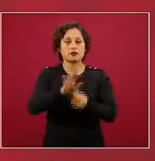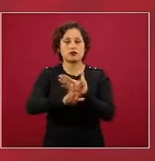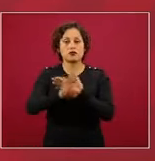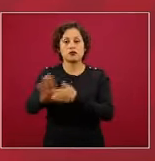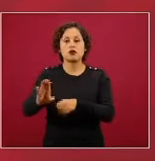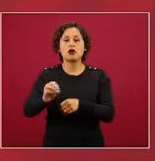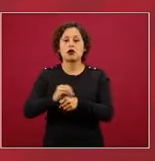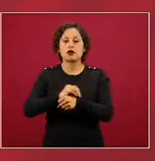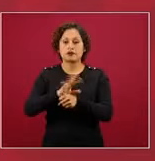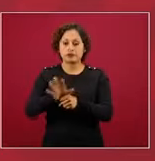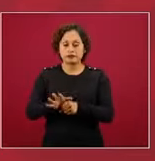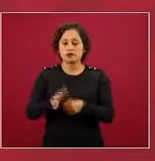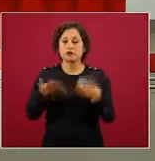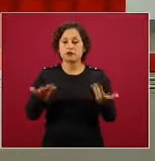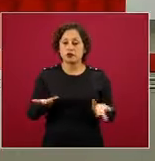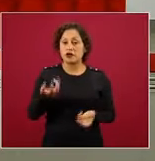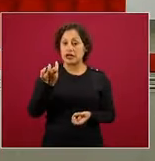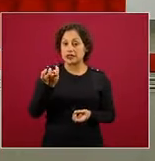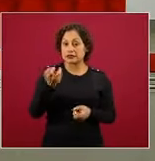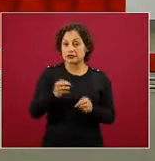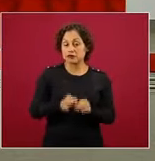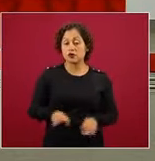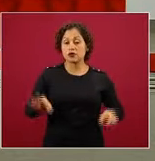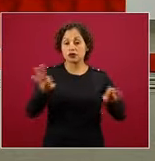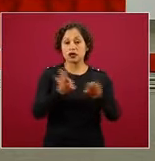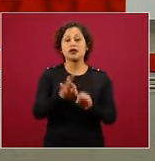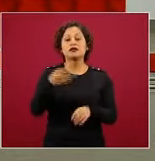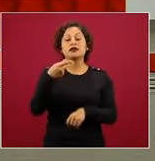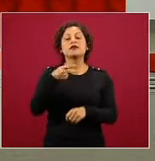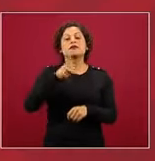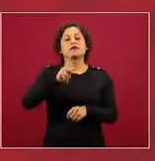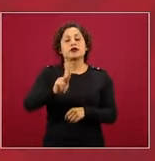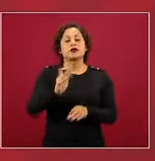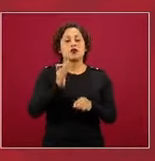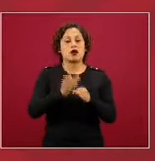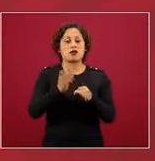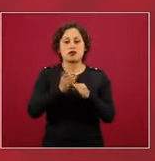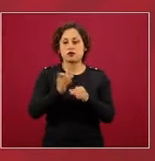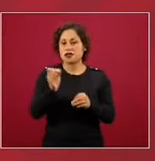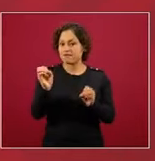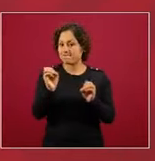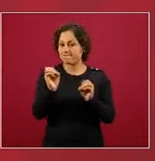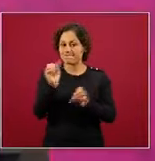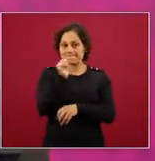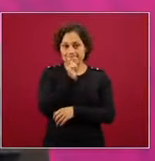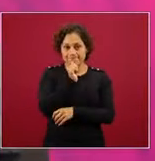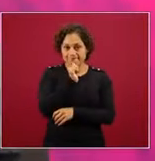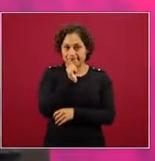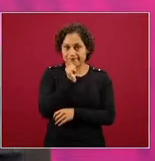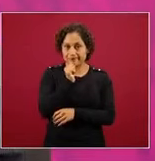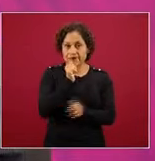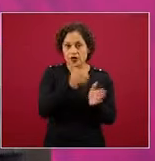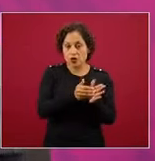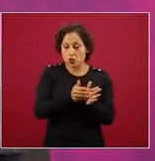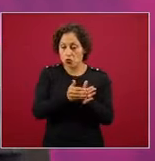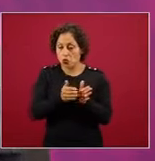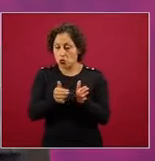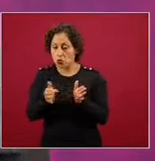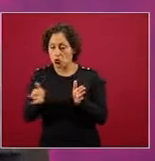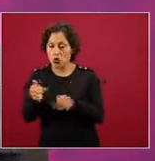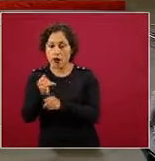Lo más importante, dado que todavía no existe en este momento una vacuna que haya completado todas las fases de desarrollo y que por lo